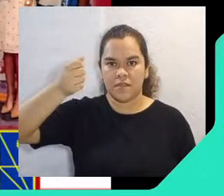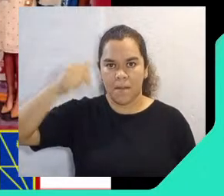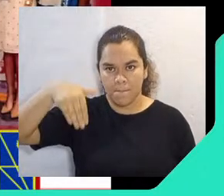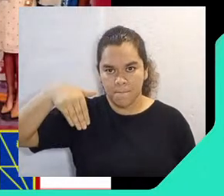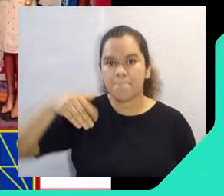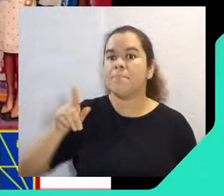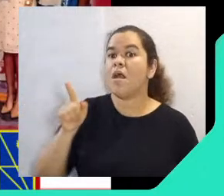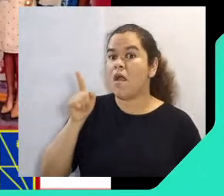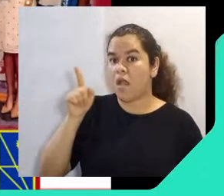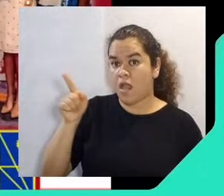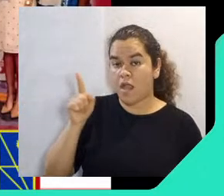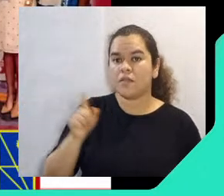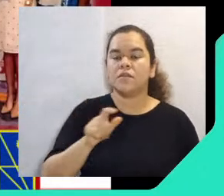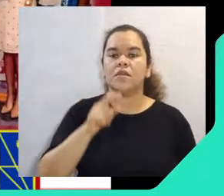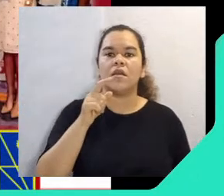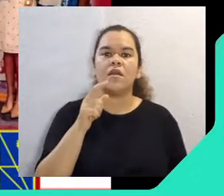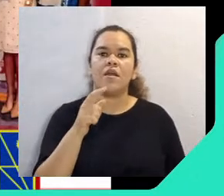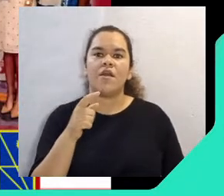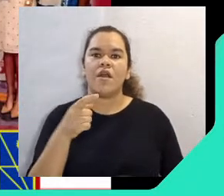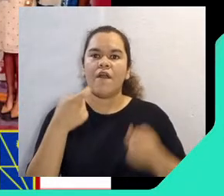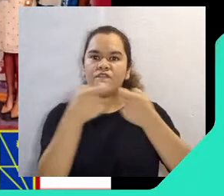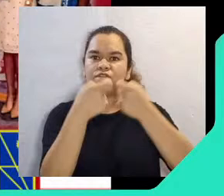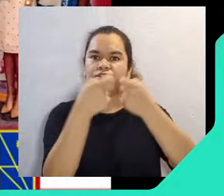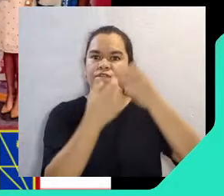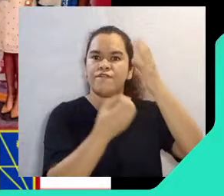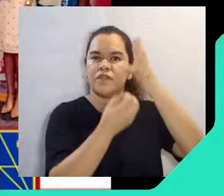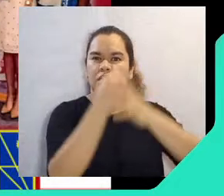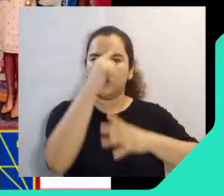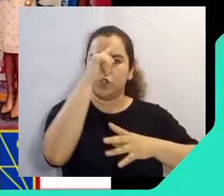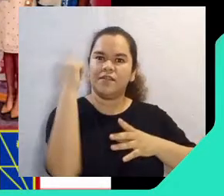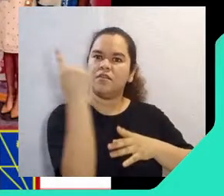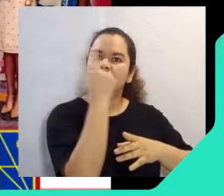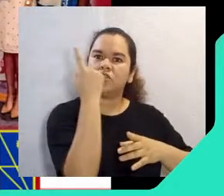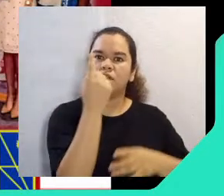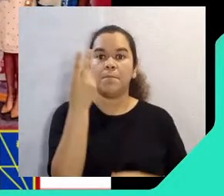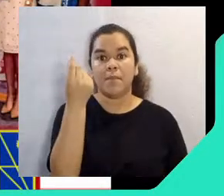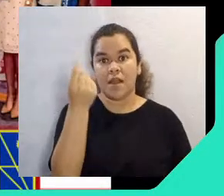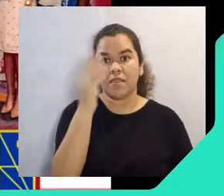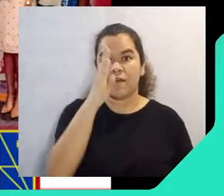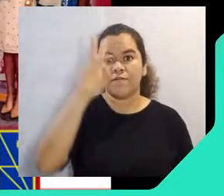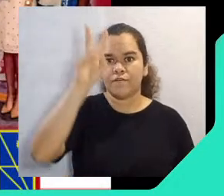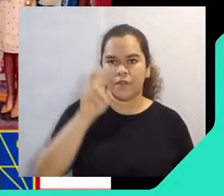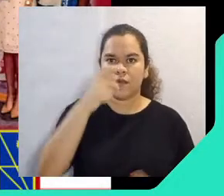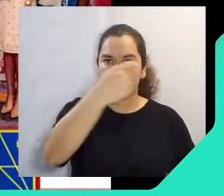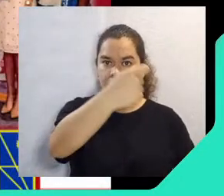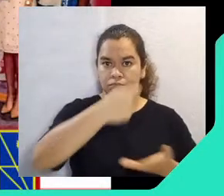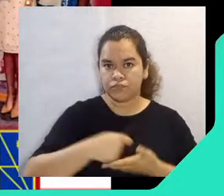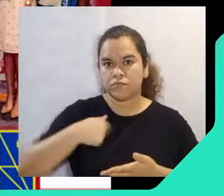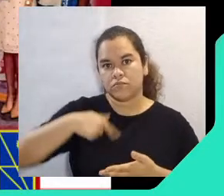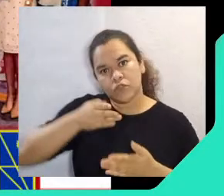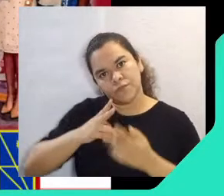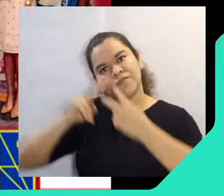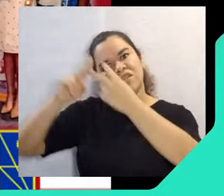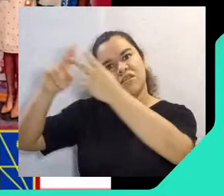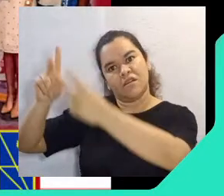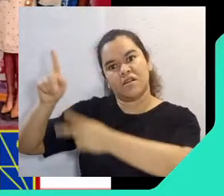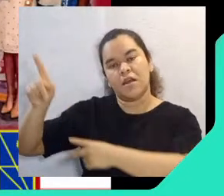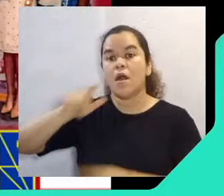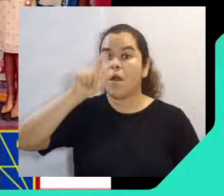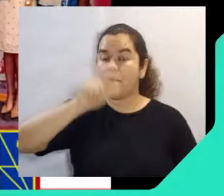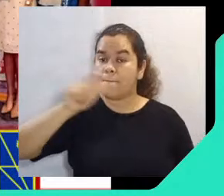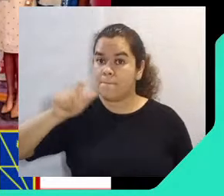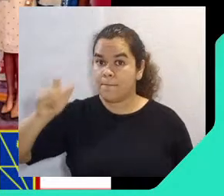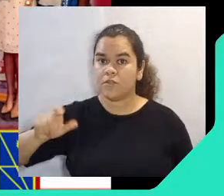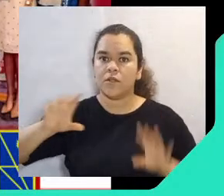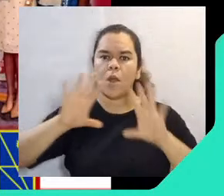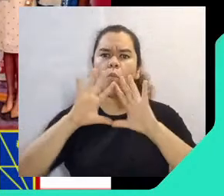la Federación Internacional de Agrimensores. Todos los alumnos de distintos lugares del